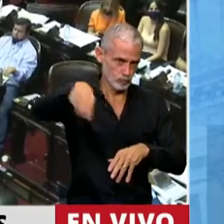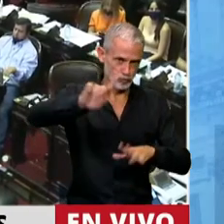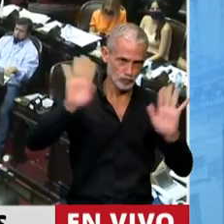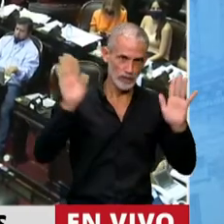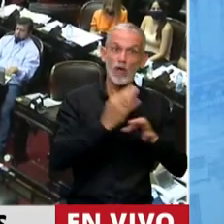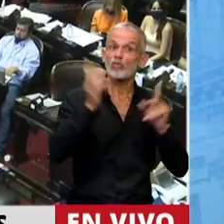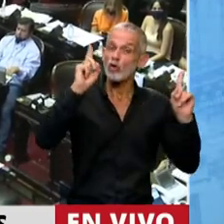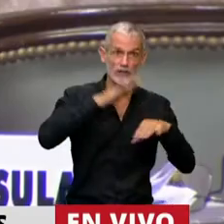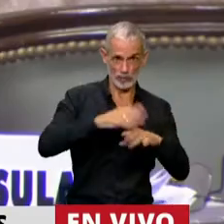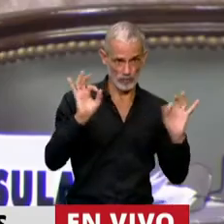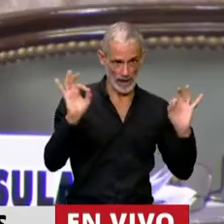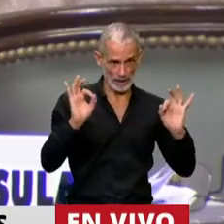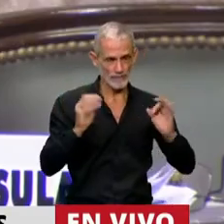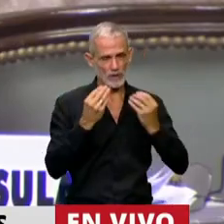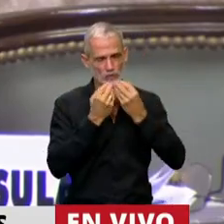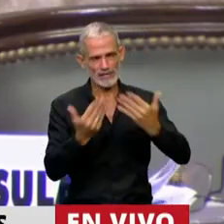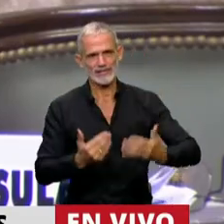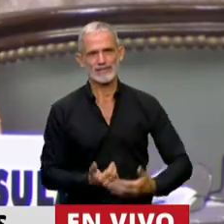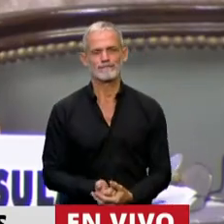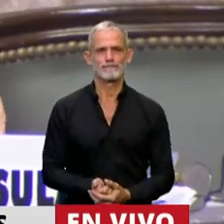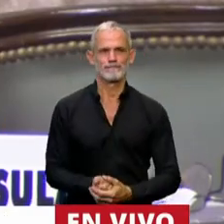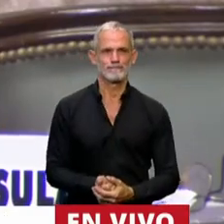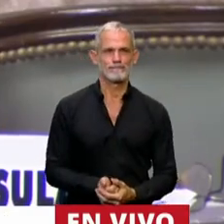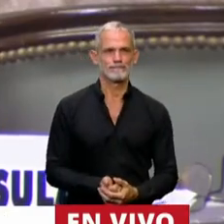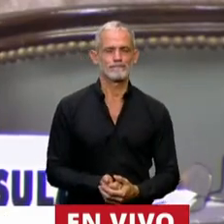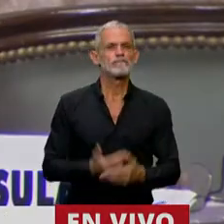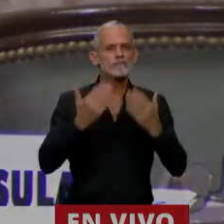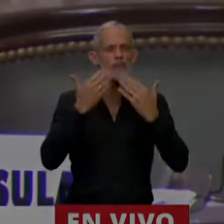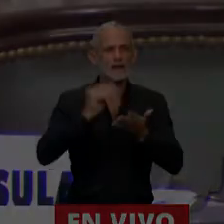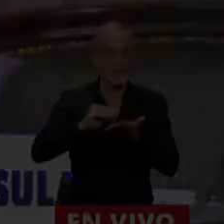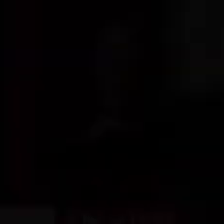no de los docentes. Muchísimas gracias. Gracias, diputado.